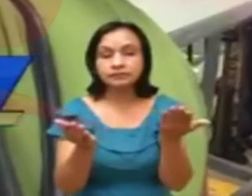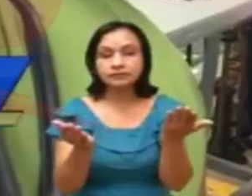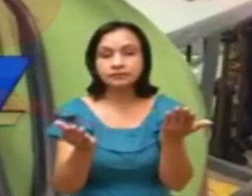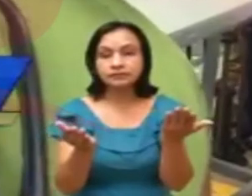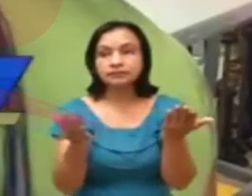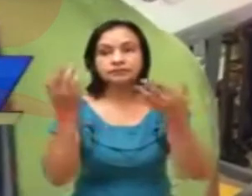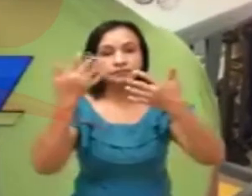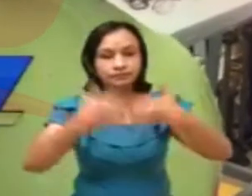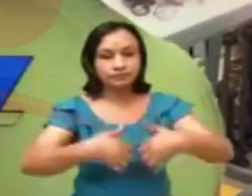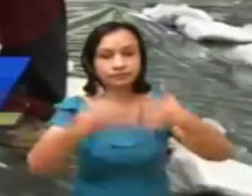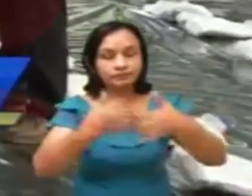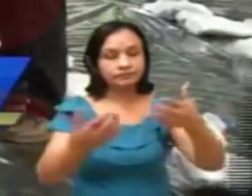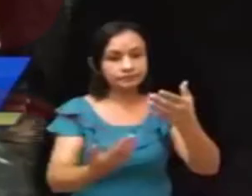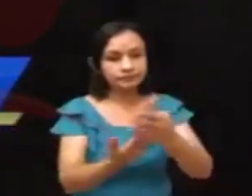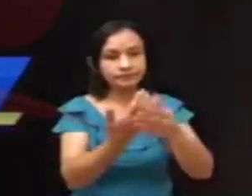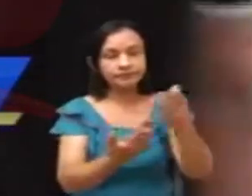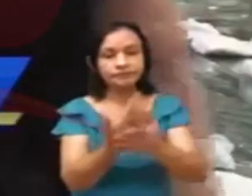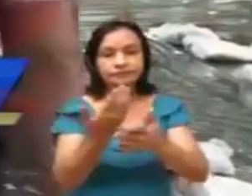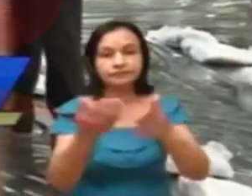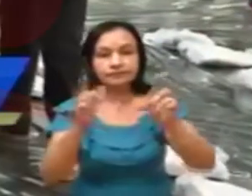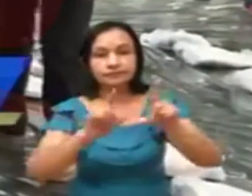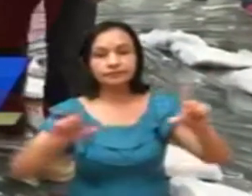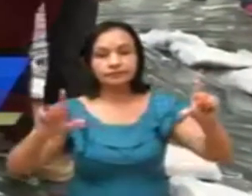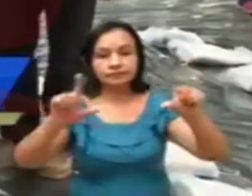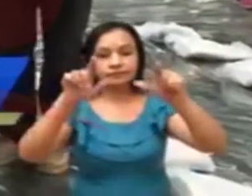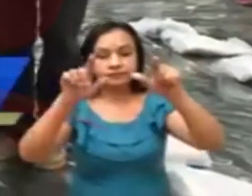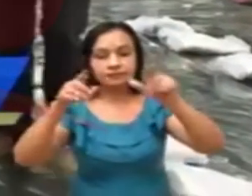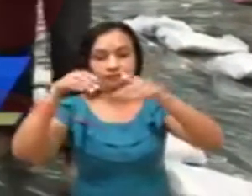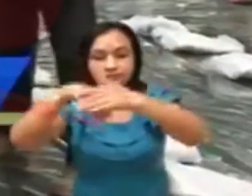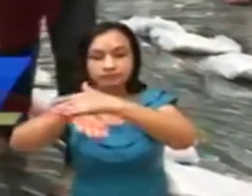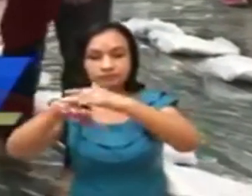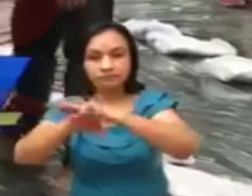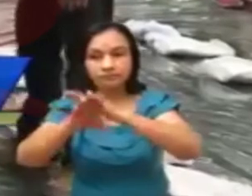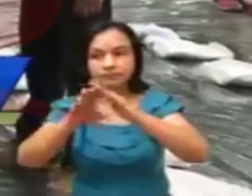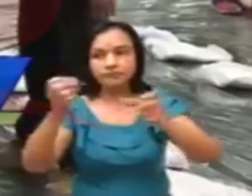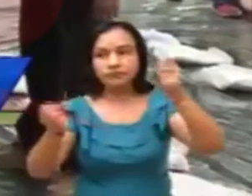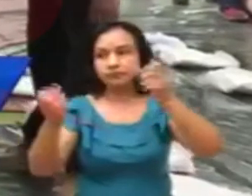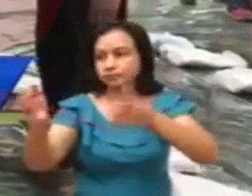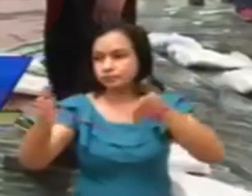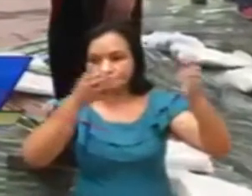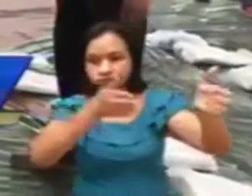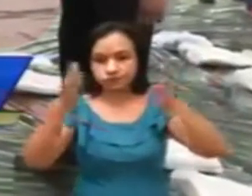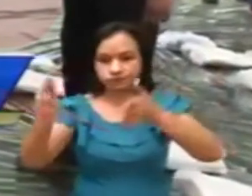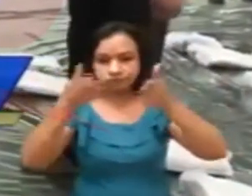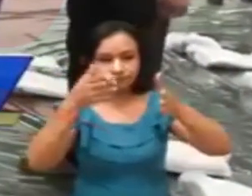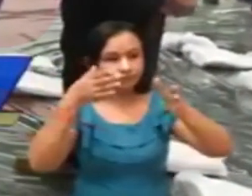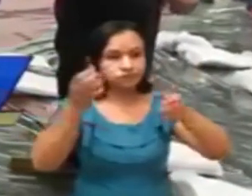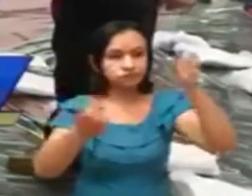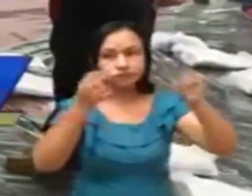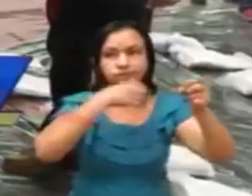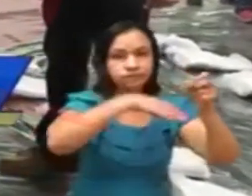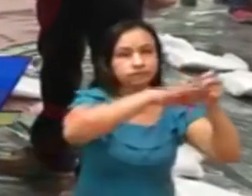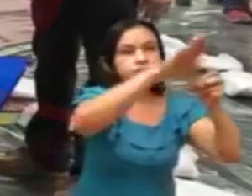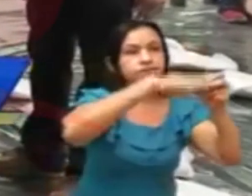las imprentas, los almacenes electorales, el traslado del material electoral. Estamos trabajando de